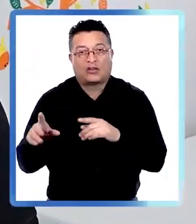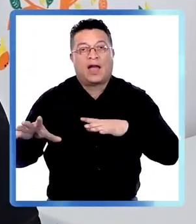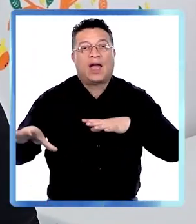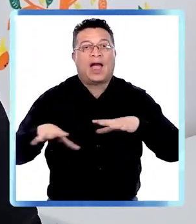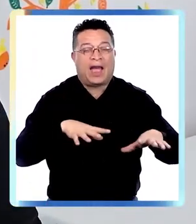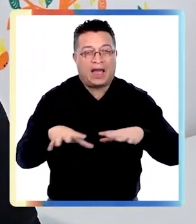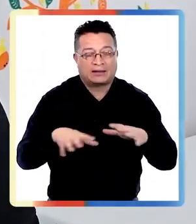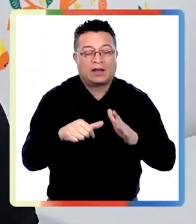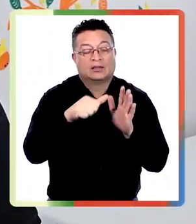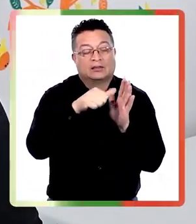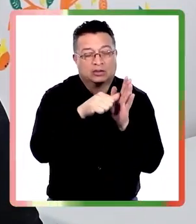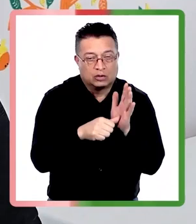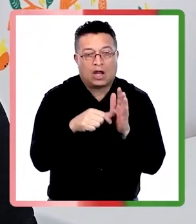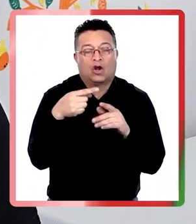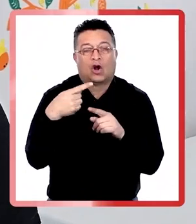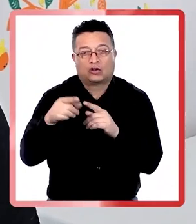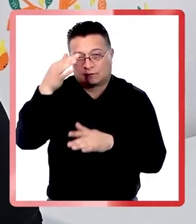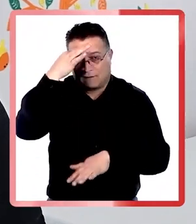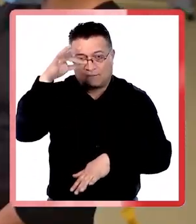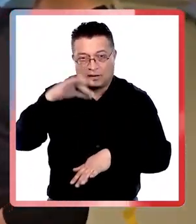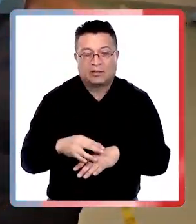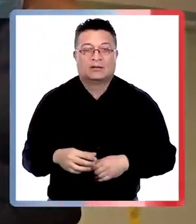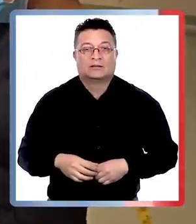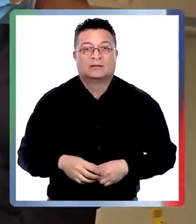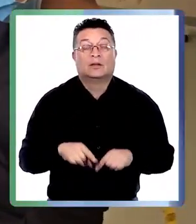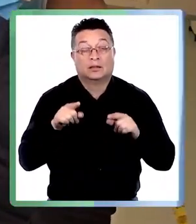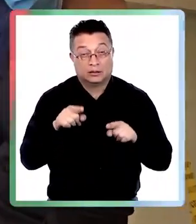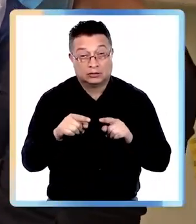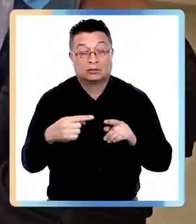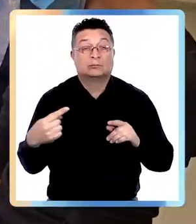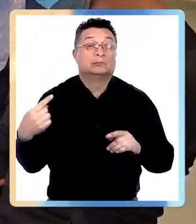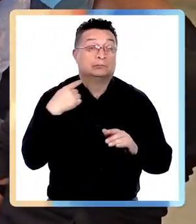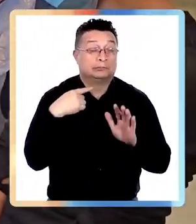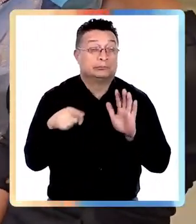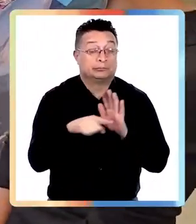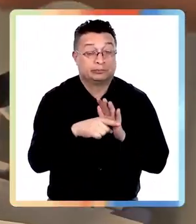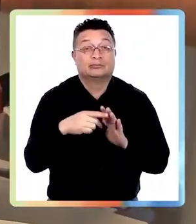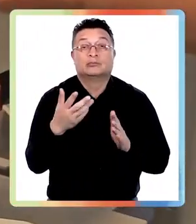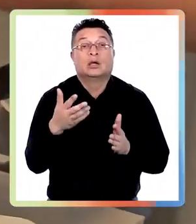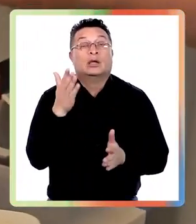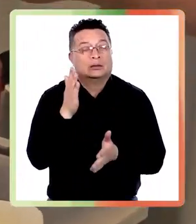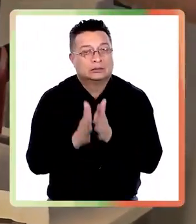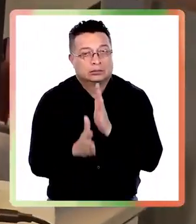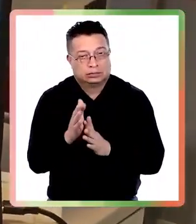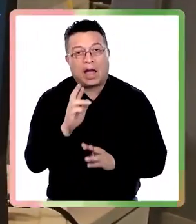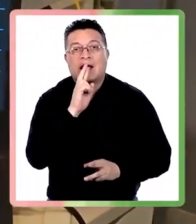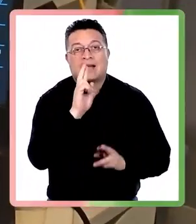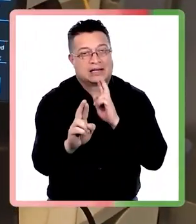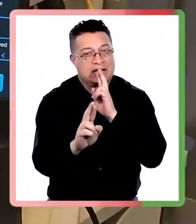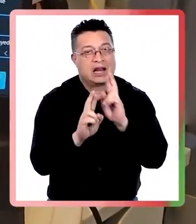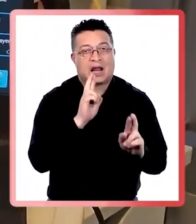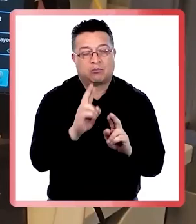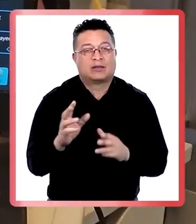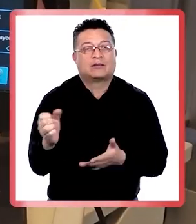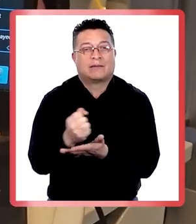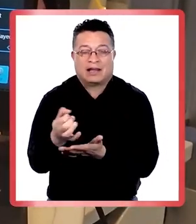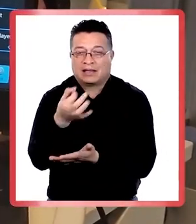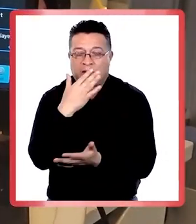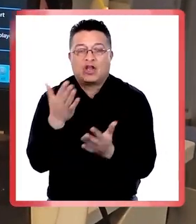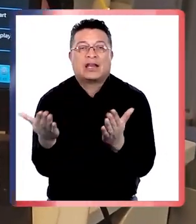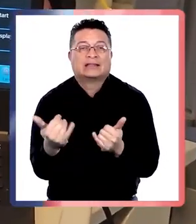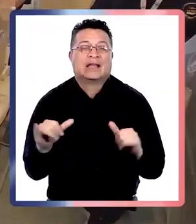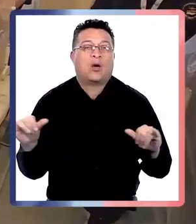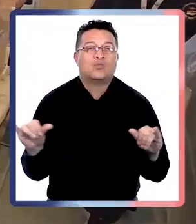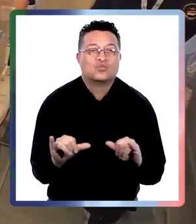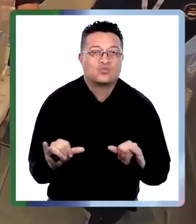a otras actividades como cirugías u otras patologías. Esto tiene un impacto en cuanto a la velocidad de la respuesta para el eventual tratamiento